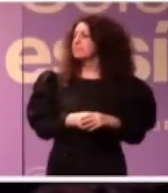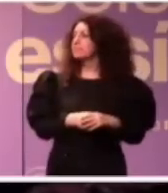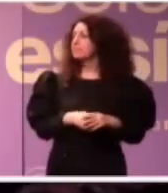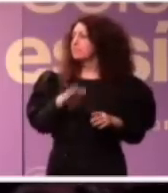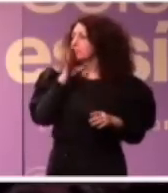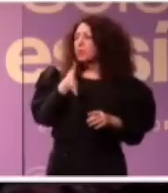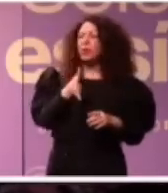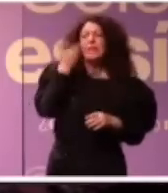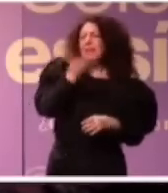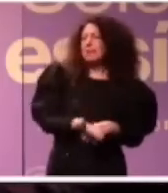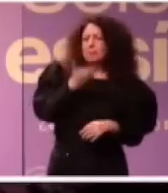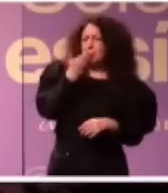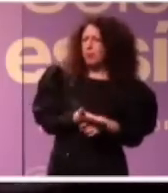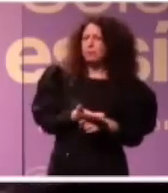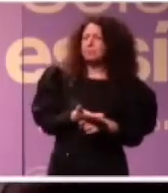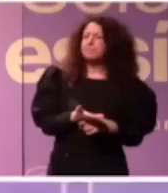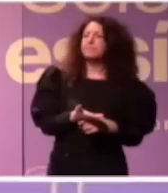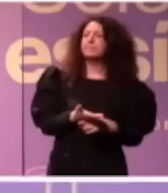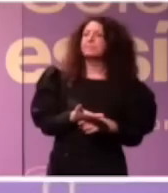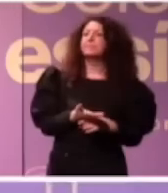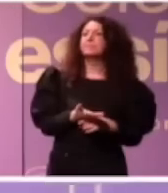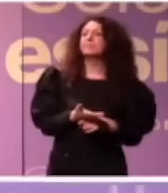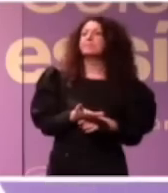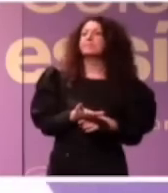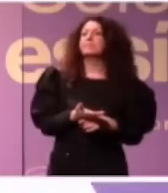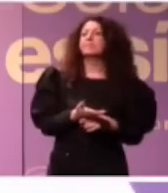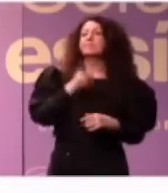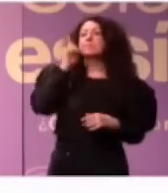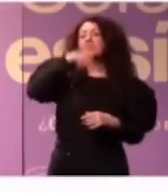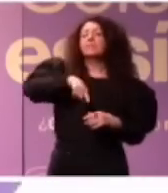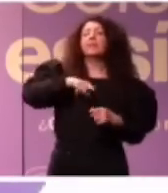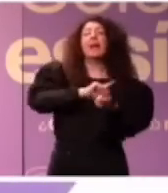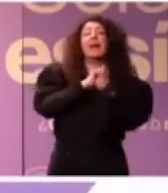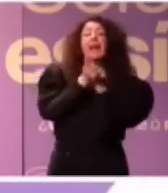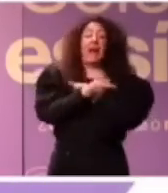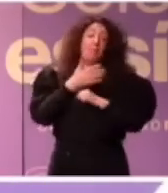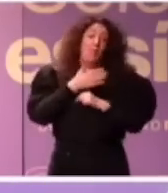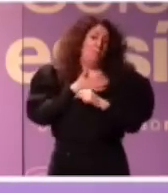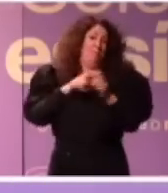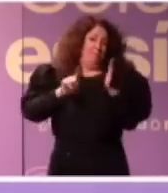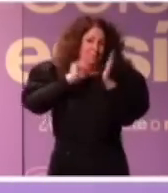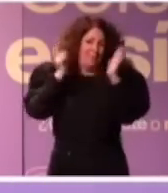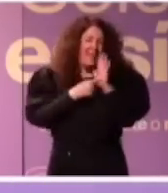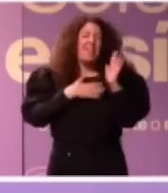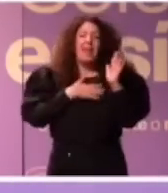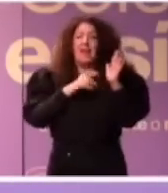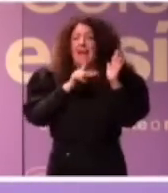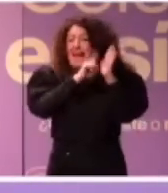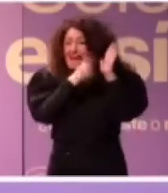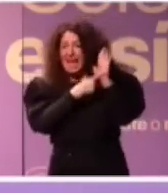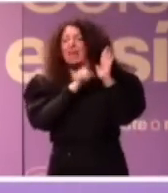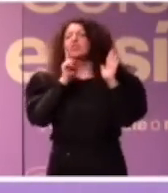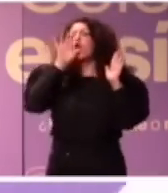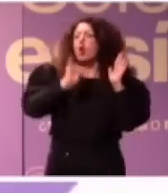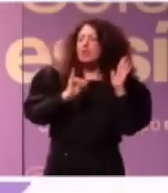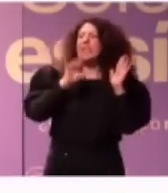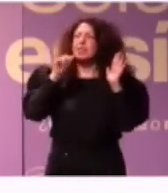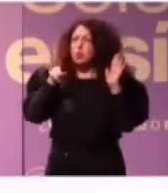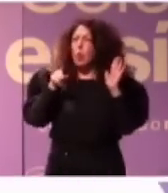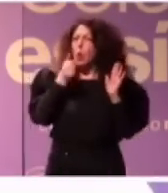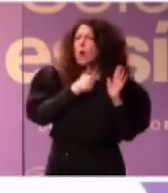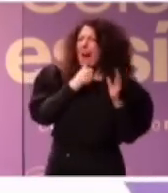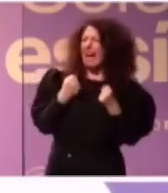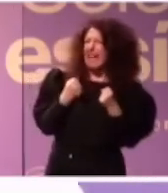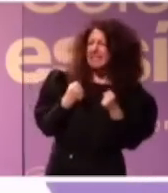por eso es tan importante el cambio, también penal, que hace la ley del solo sí es sí, porque la pregunta ya no es si te resististe, es